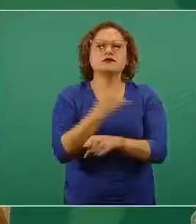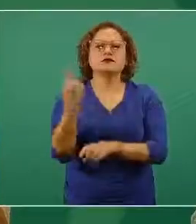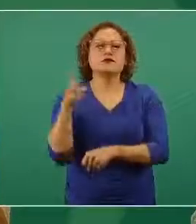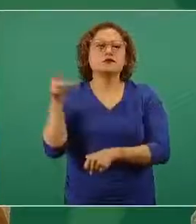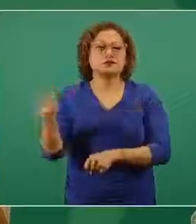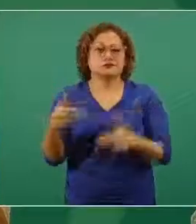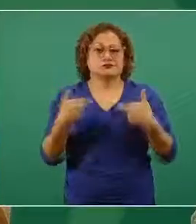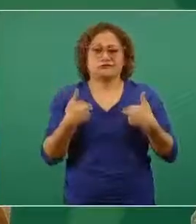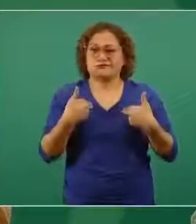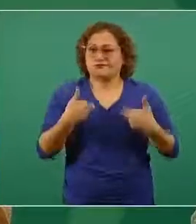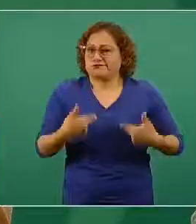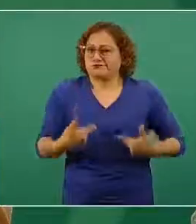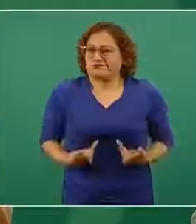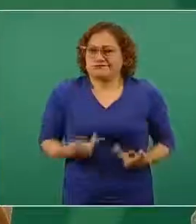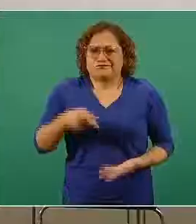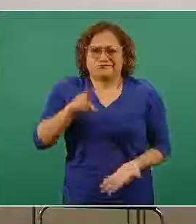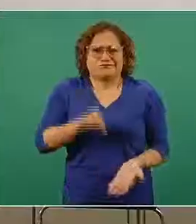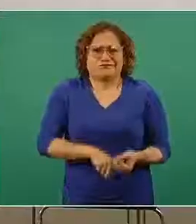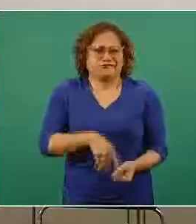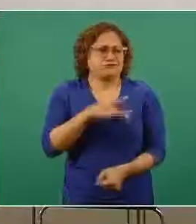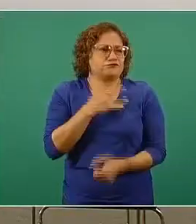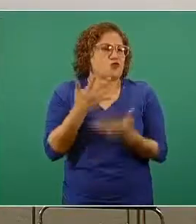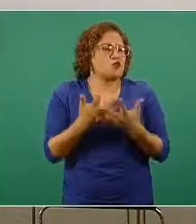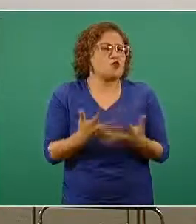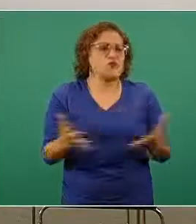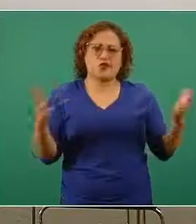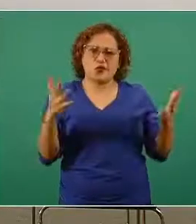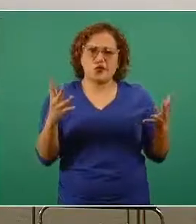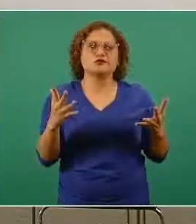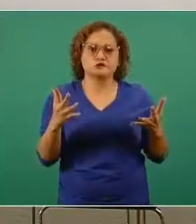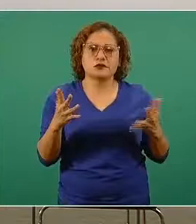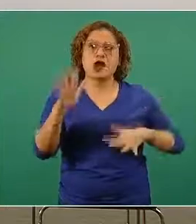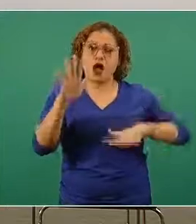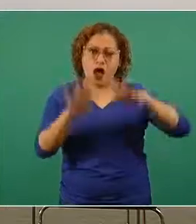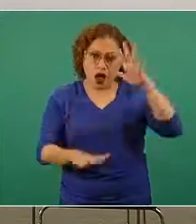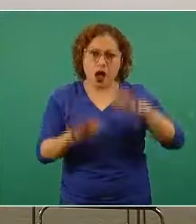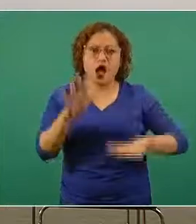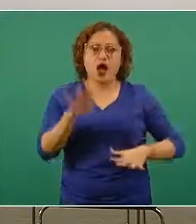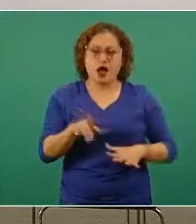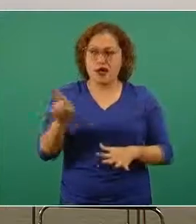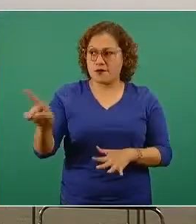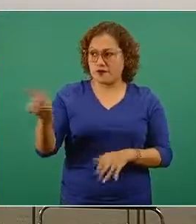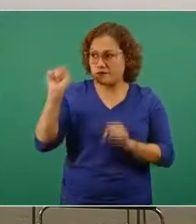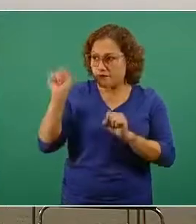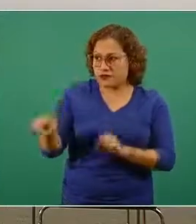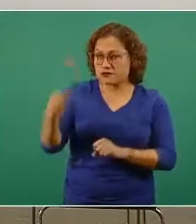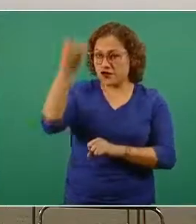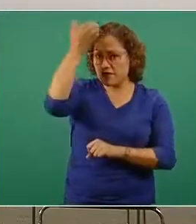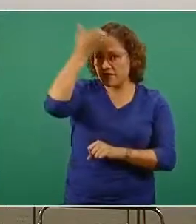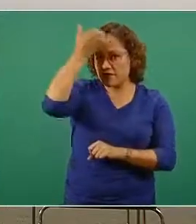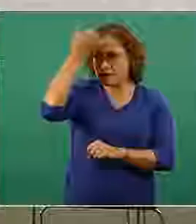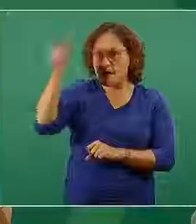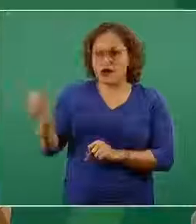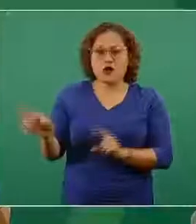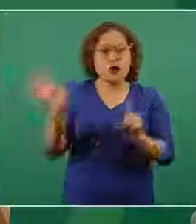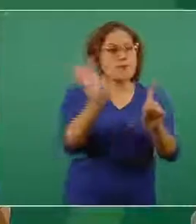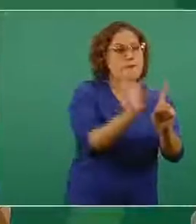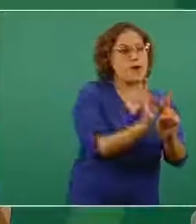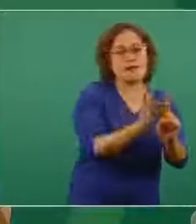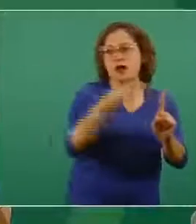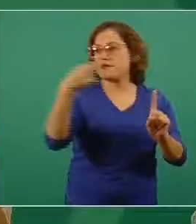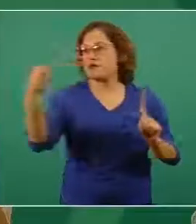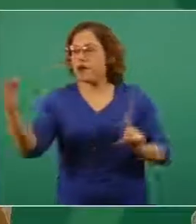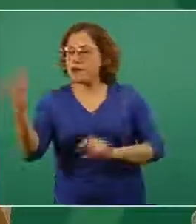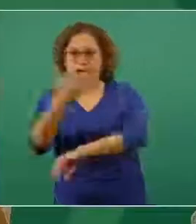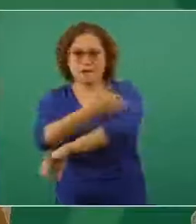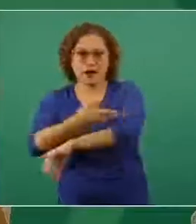con estos pacientes. Muchos de ellos son portadores de las noticias también a los familiares. Entonces, definitivamente